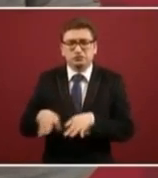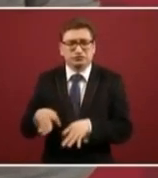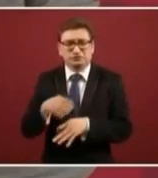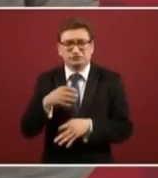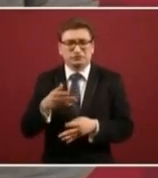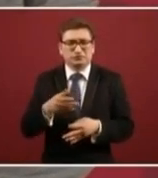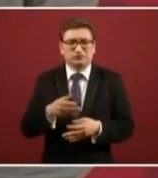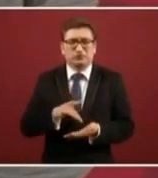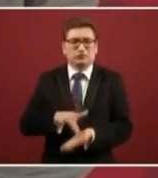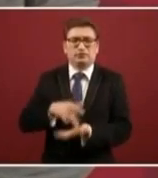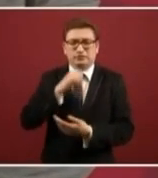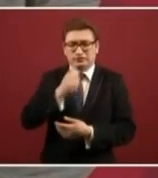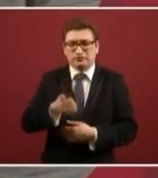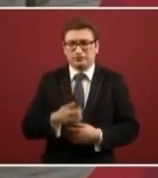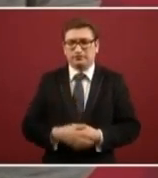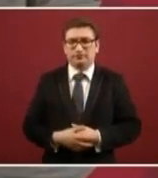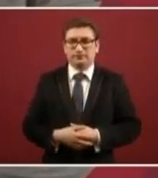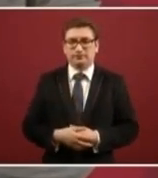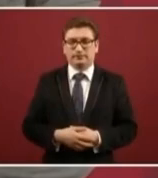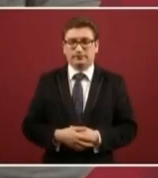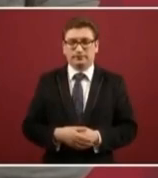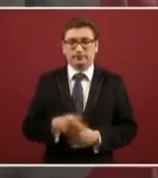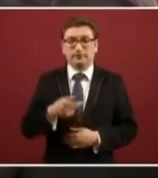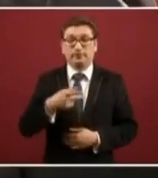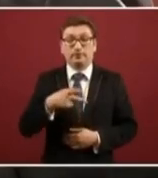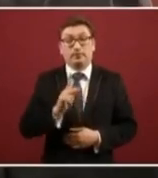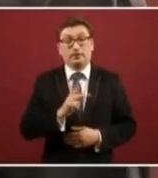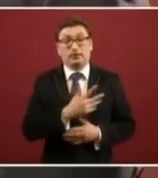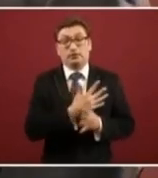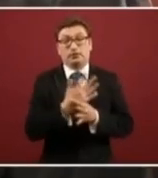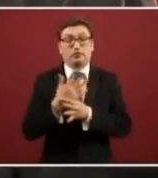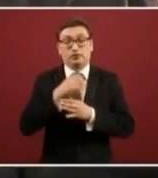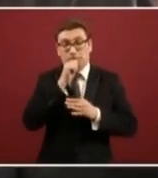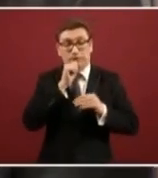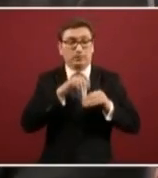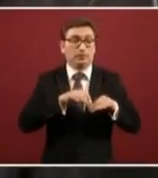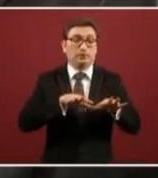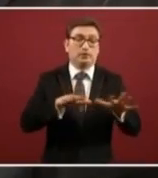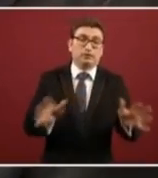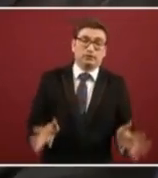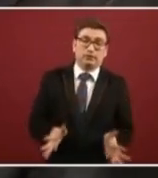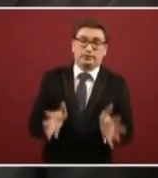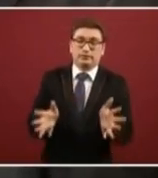pero se echó a andar esa campaña para